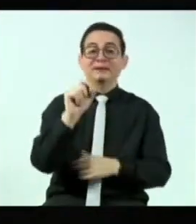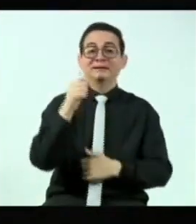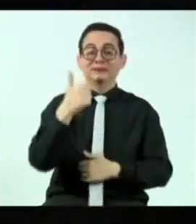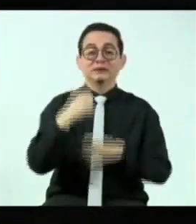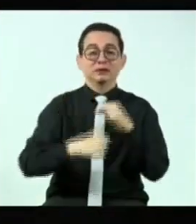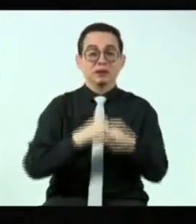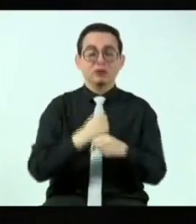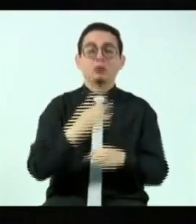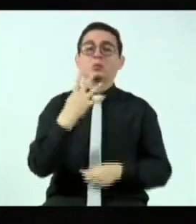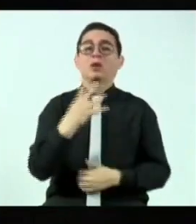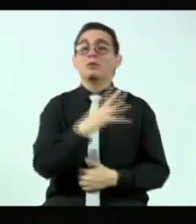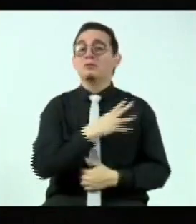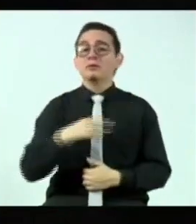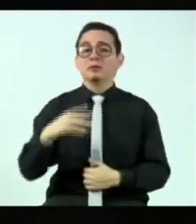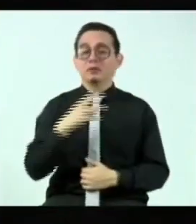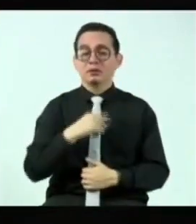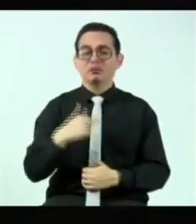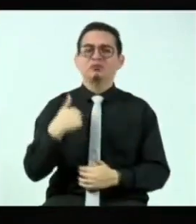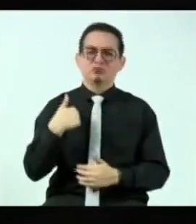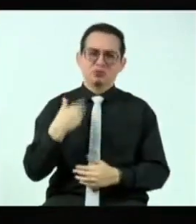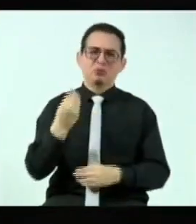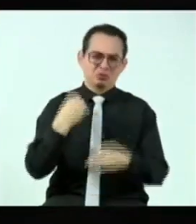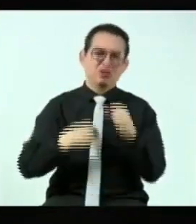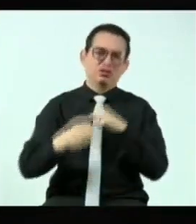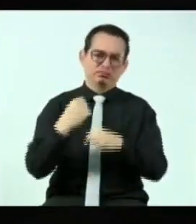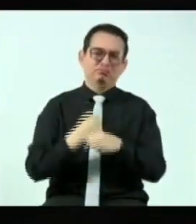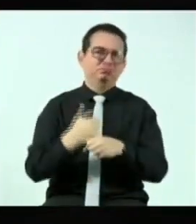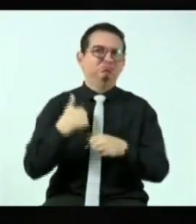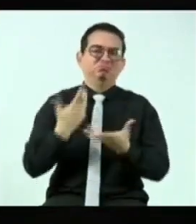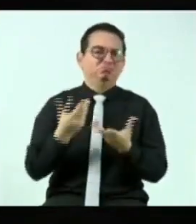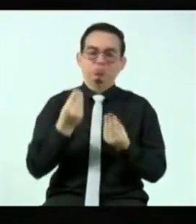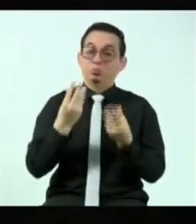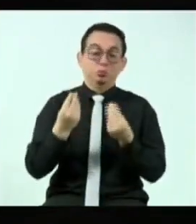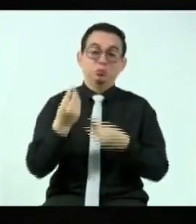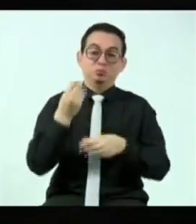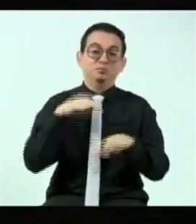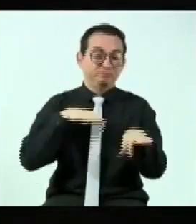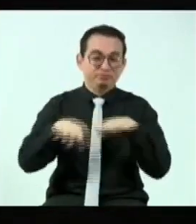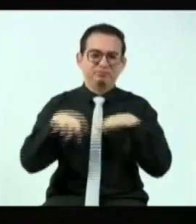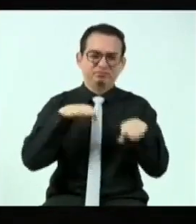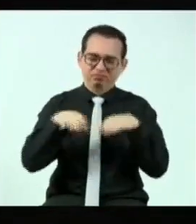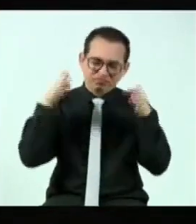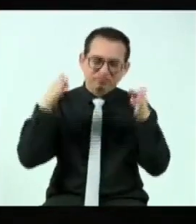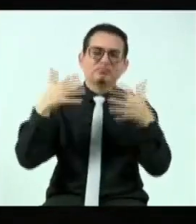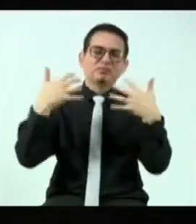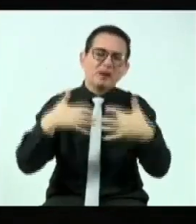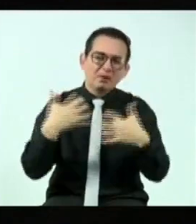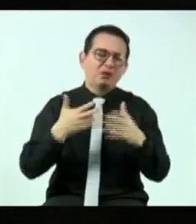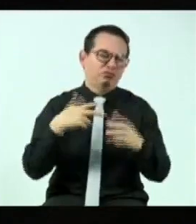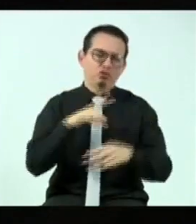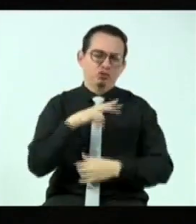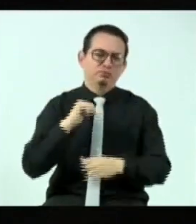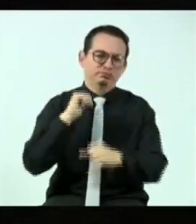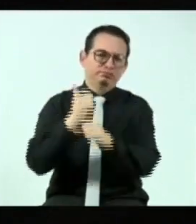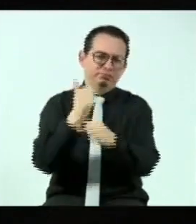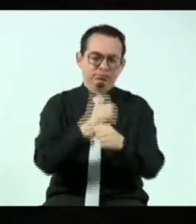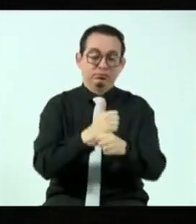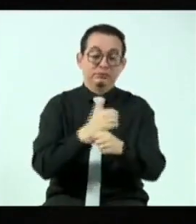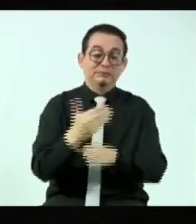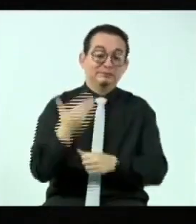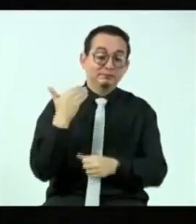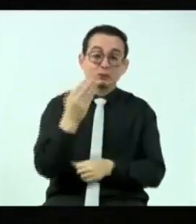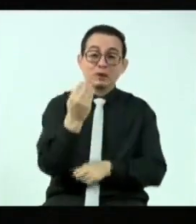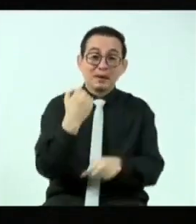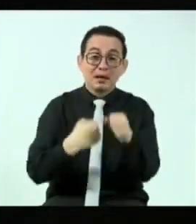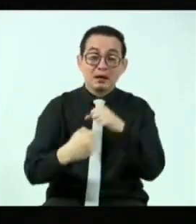hijos Me dediqué durante prácticamente toda mi vida al sector privado desde hace 9 años